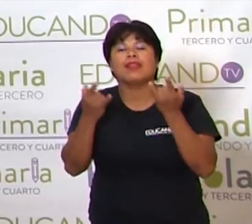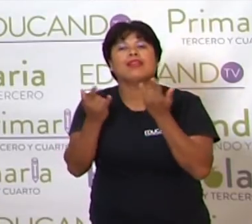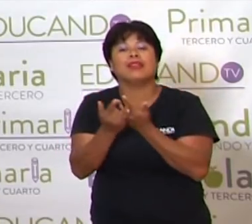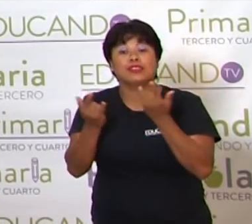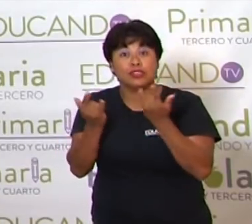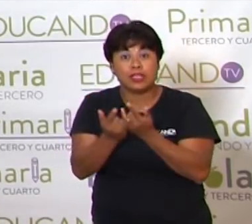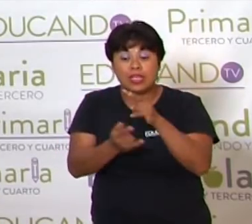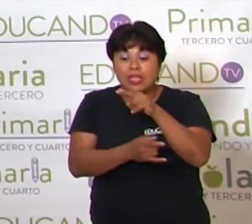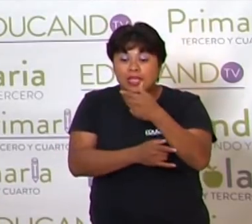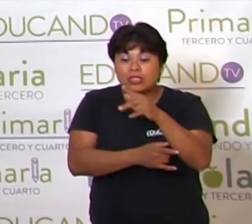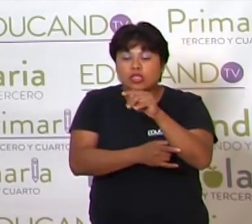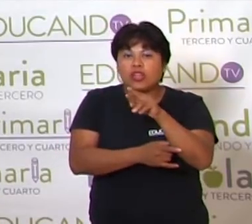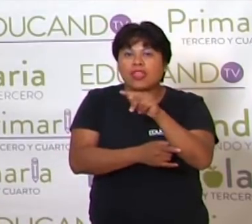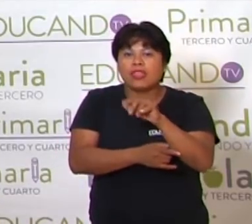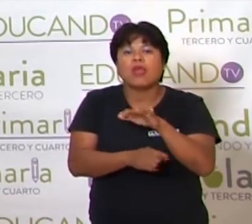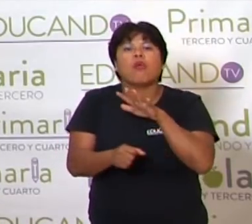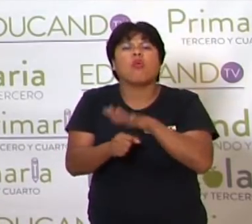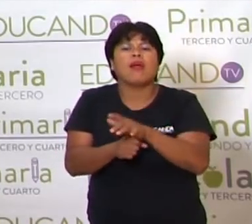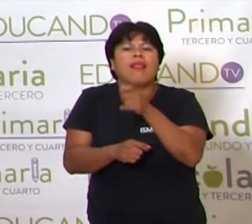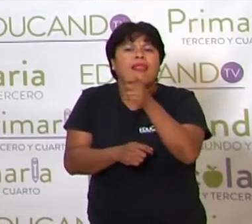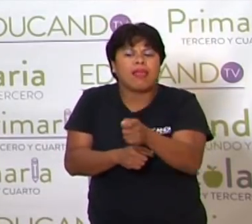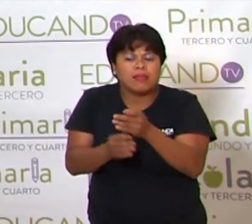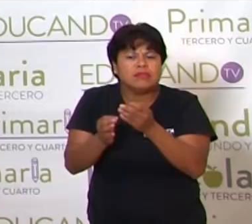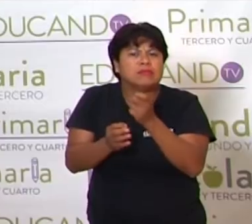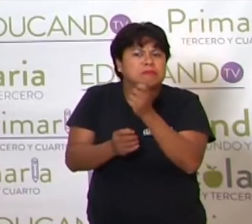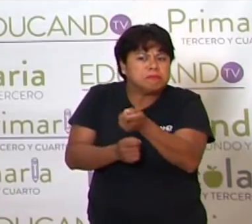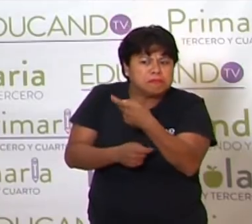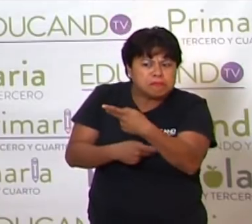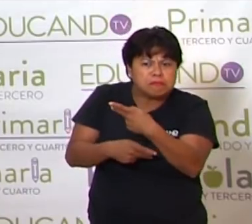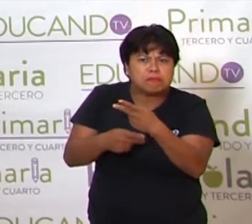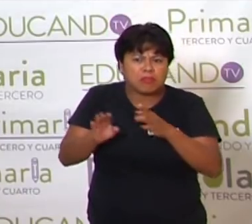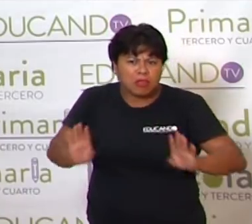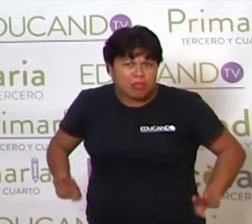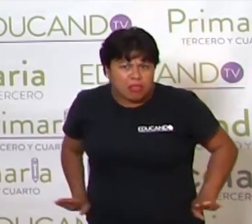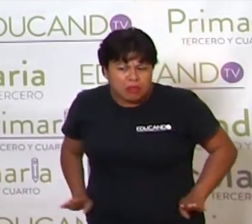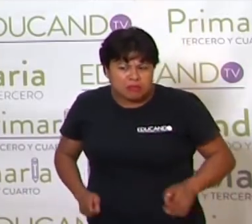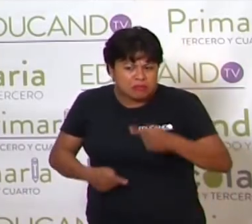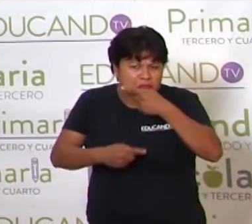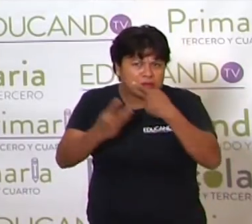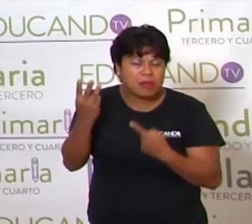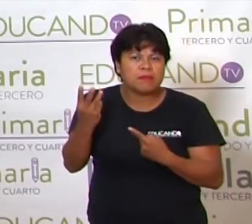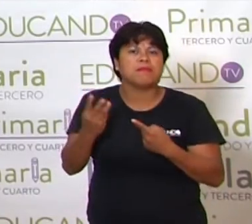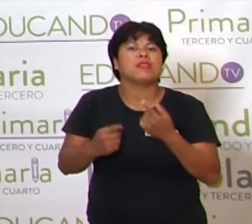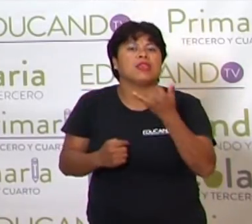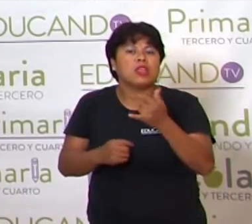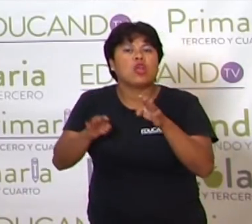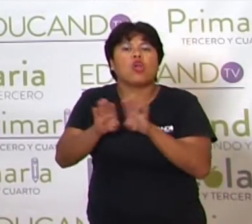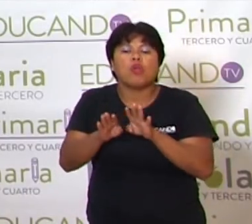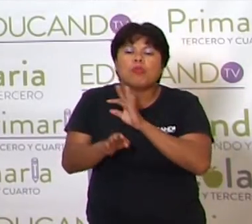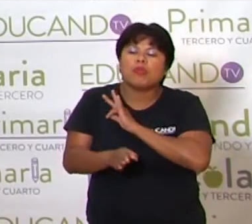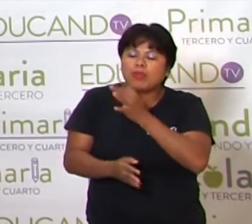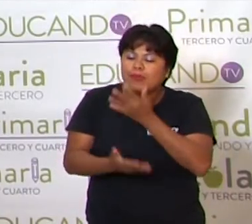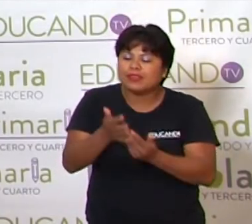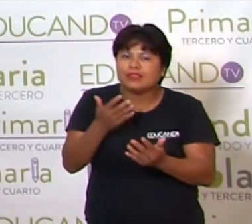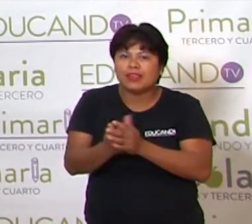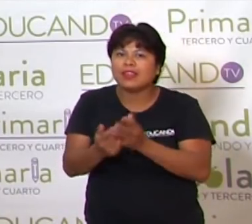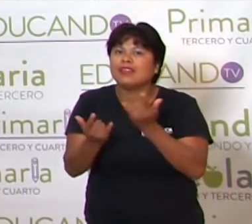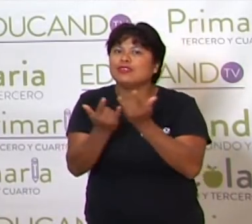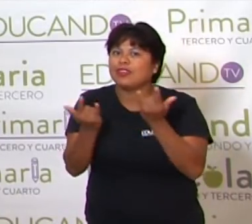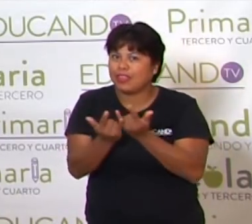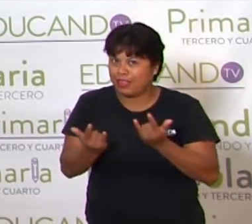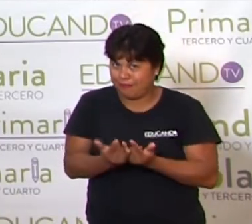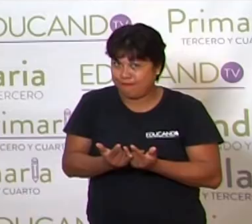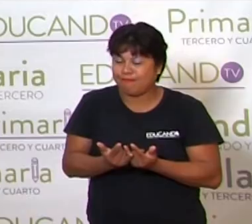historieta, cuál es su función, cuáles son sus características y cómo hacer una